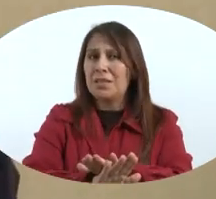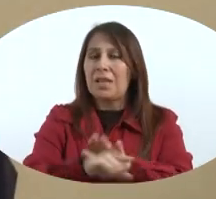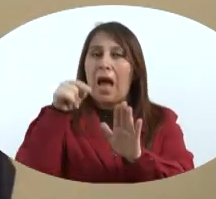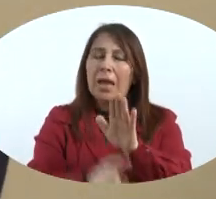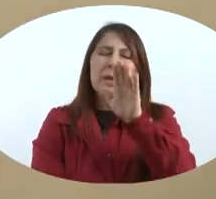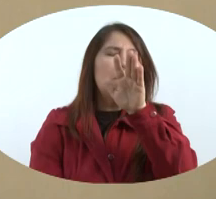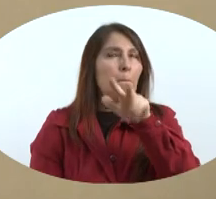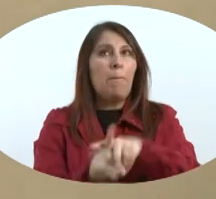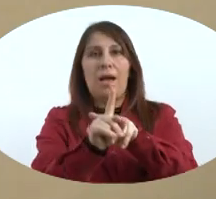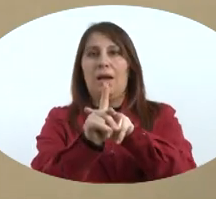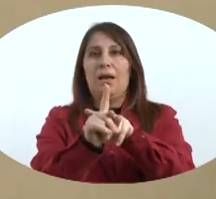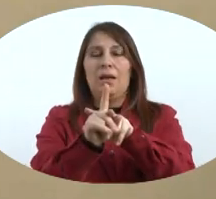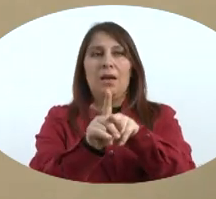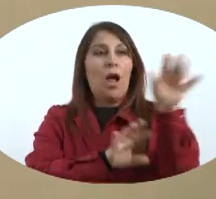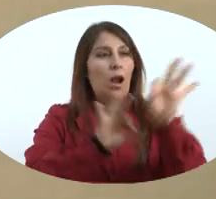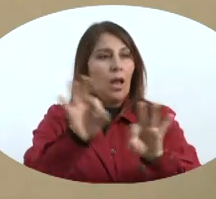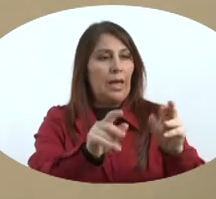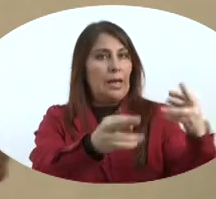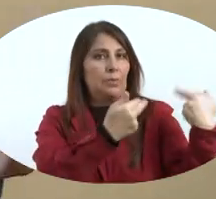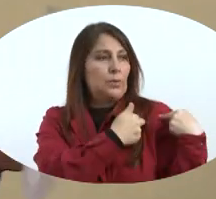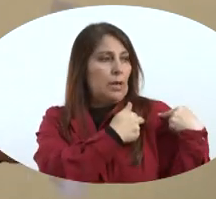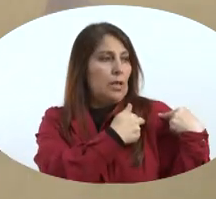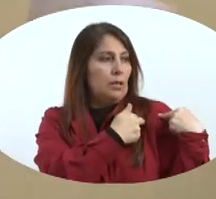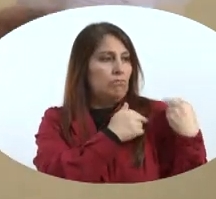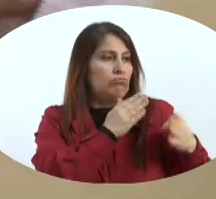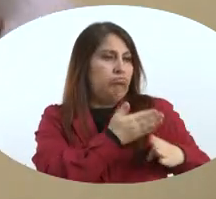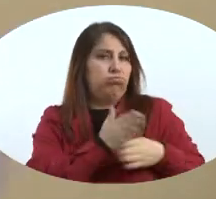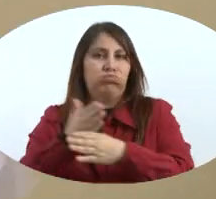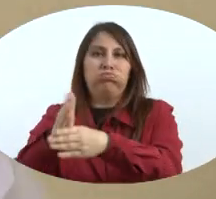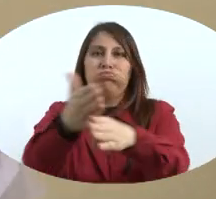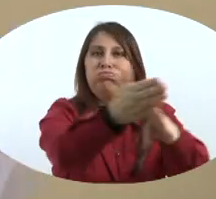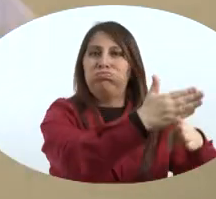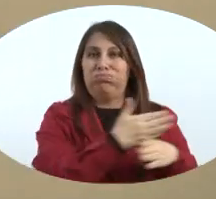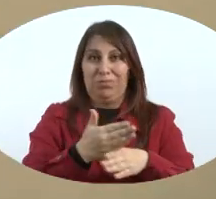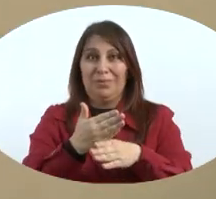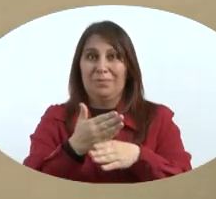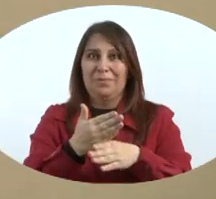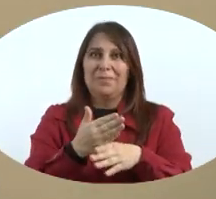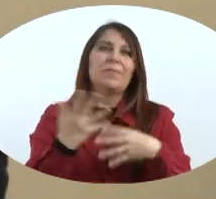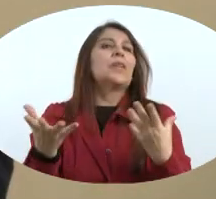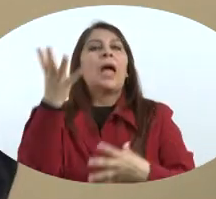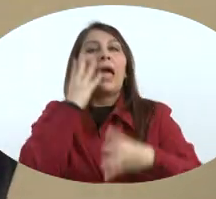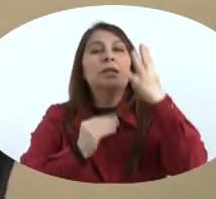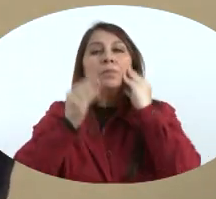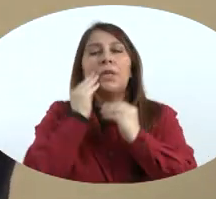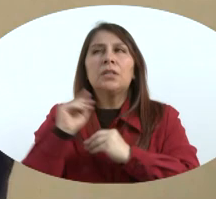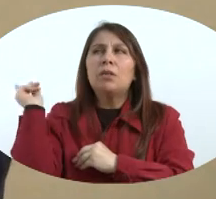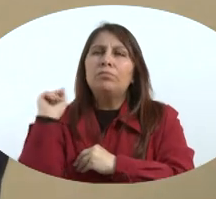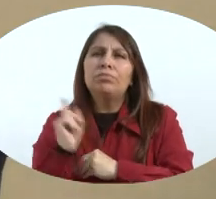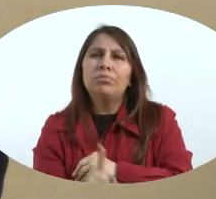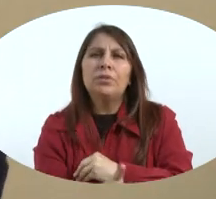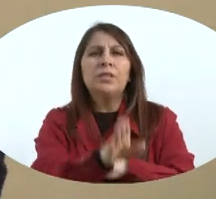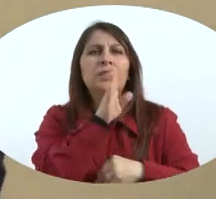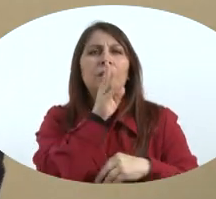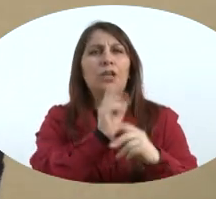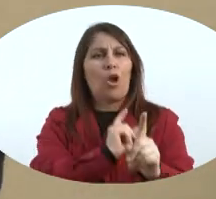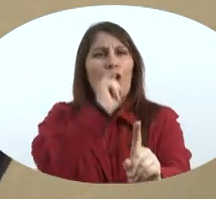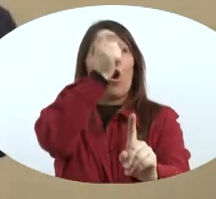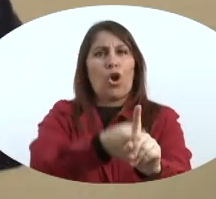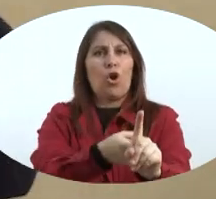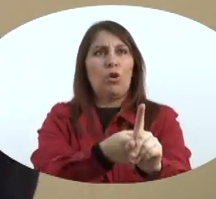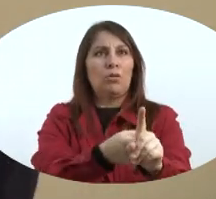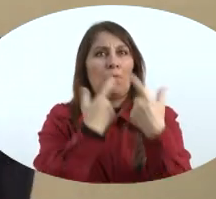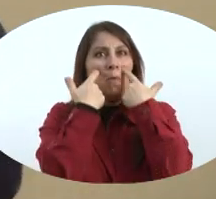surge la distribución de esas responsabilidades y quienes van acumulando experiencia son los que vienen asumiendo roles más protagónicos